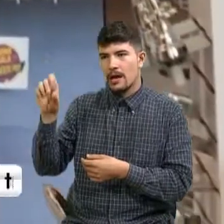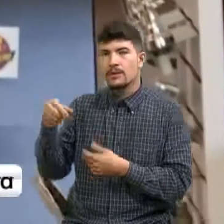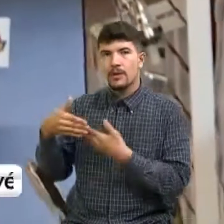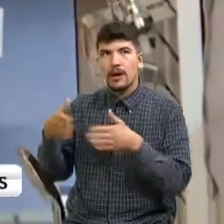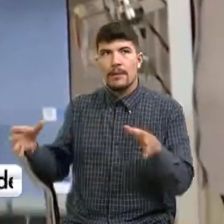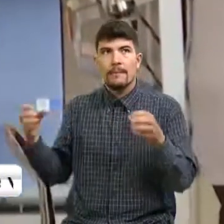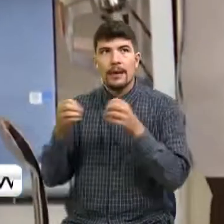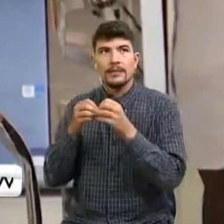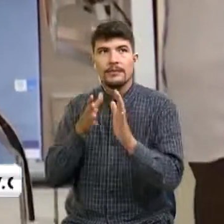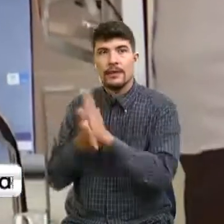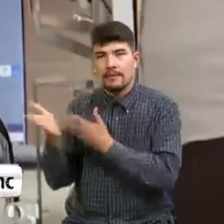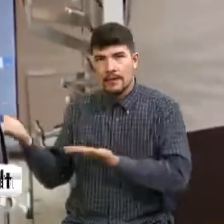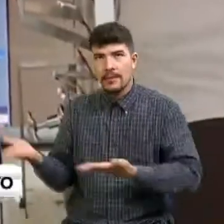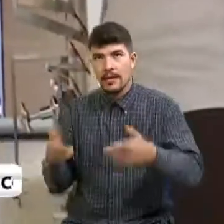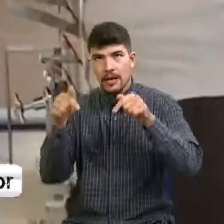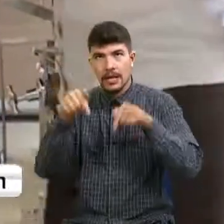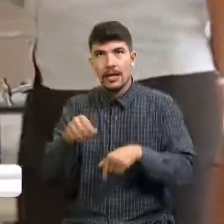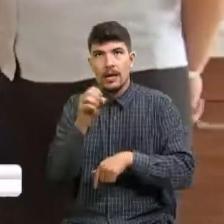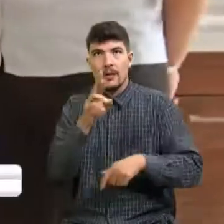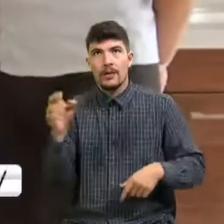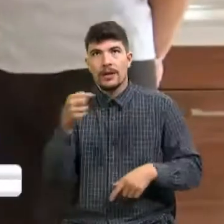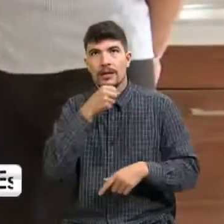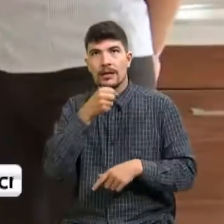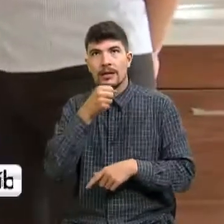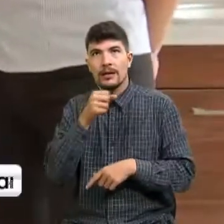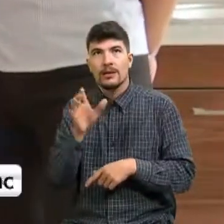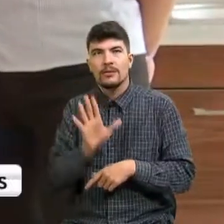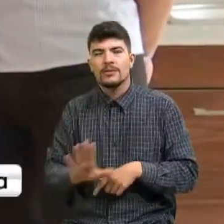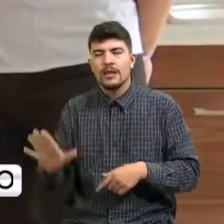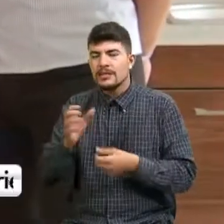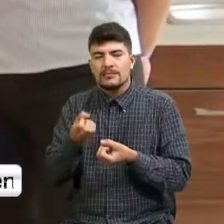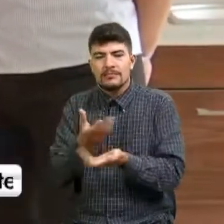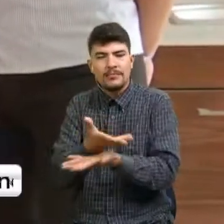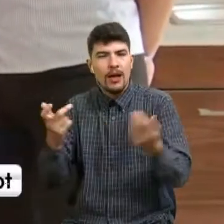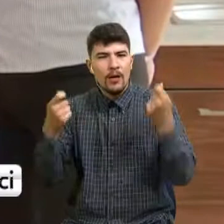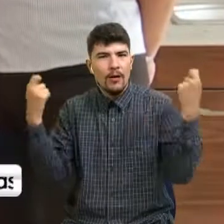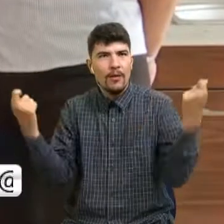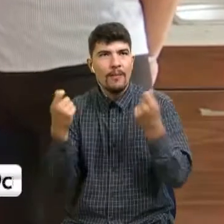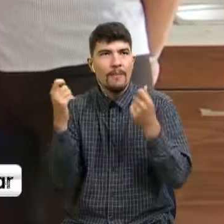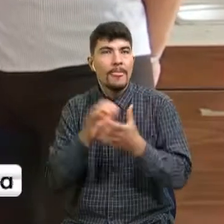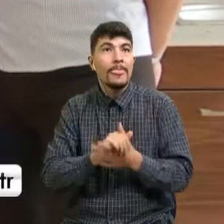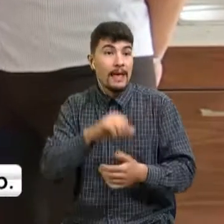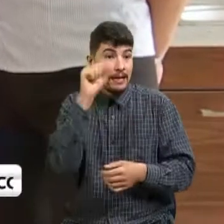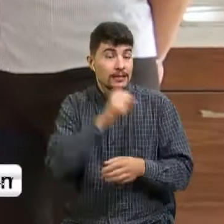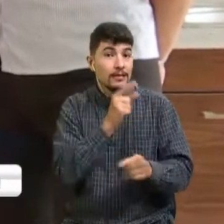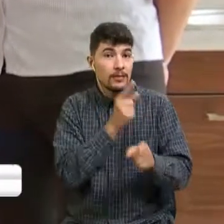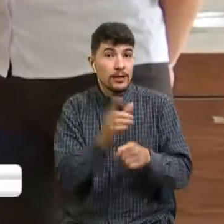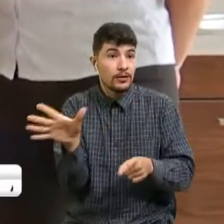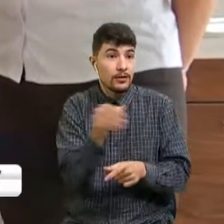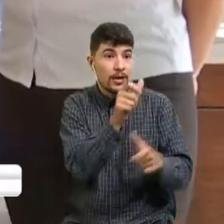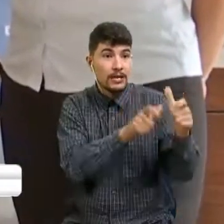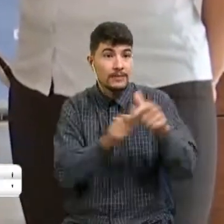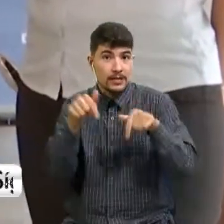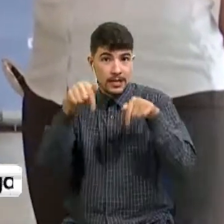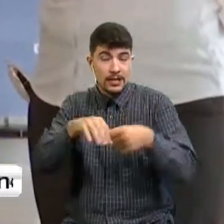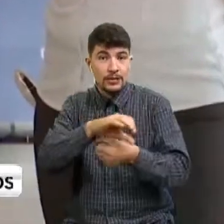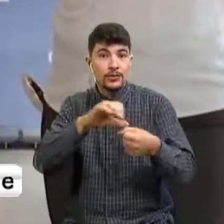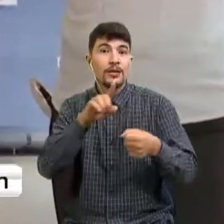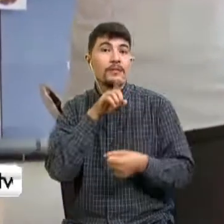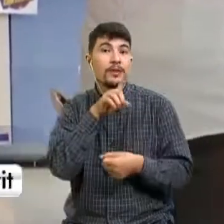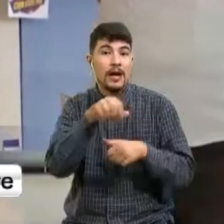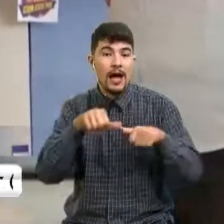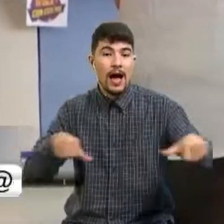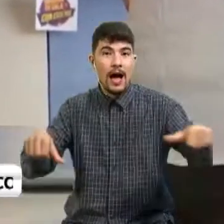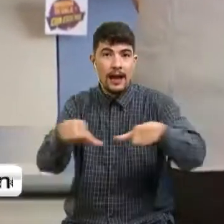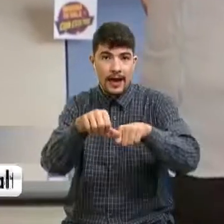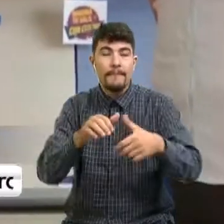más la información. Bienvenidos a Oriente Noticias. ¿Y qué tiene Maxcerámica para este fin de semana? Giselle, para todos los televidentes de Bucaramanga y el área